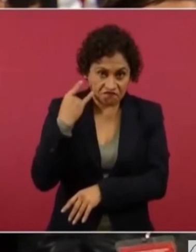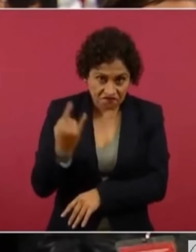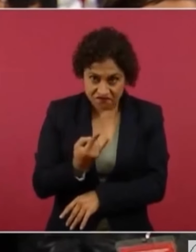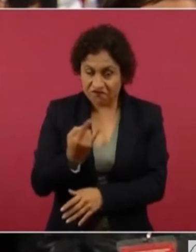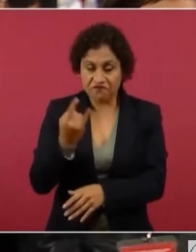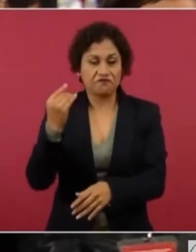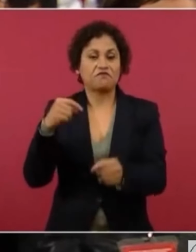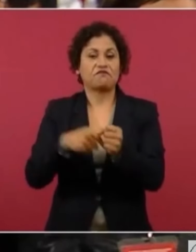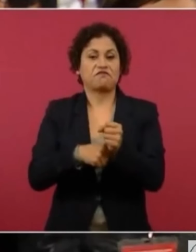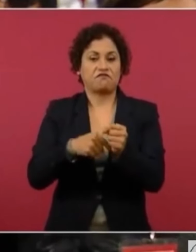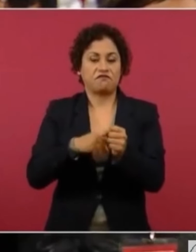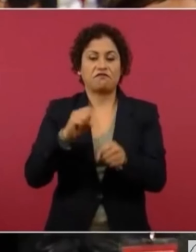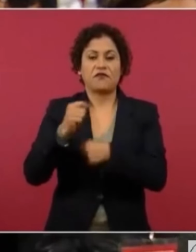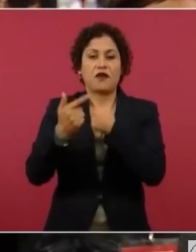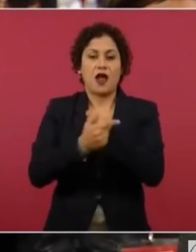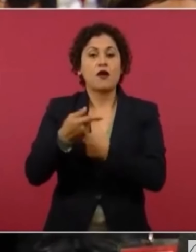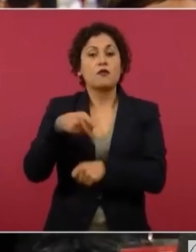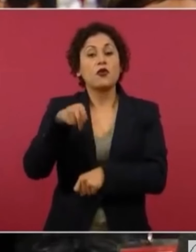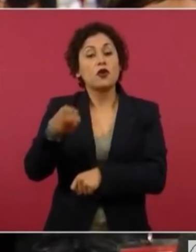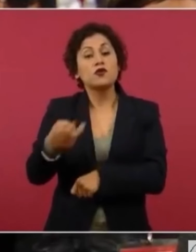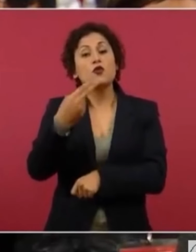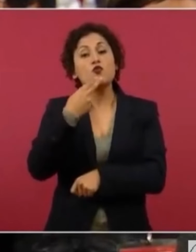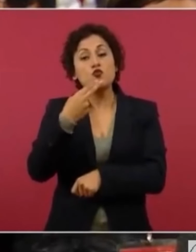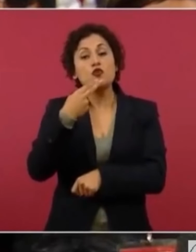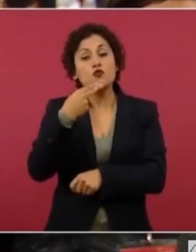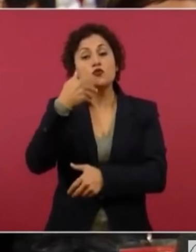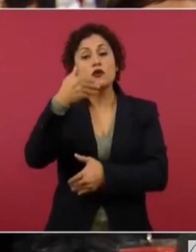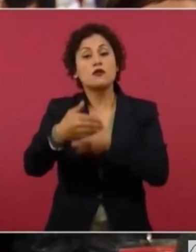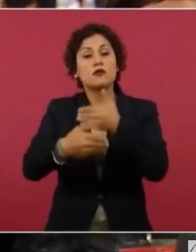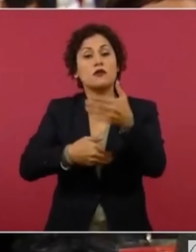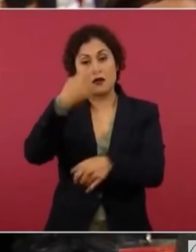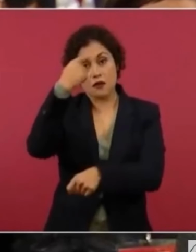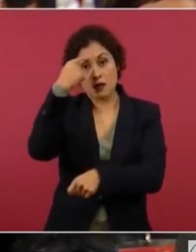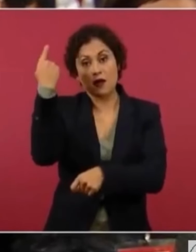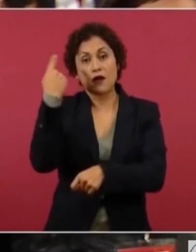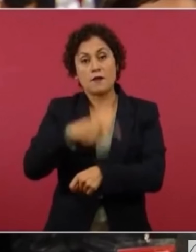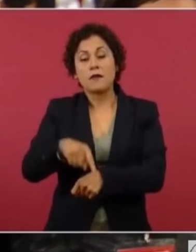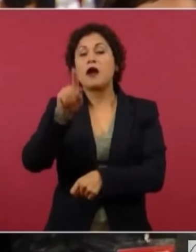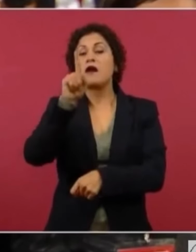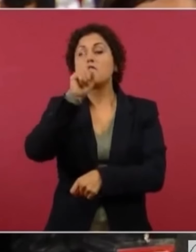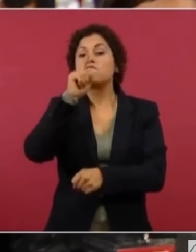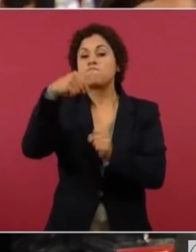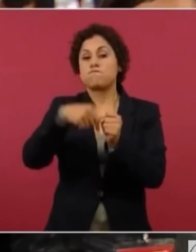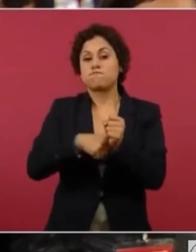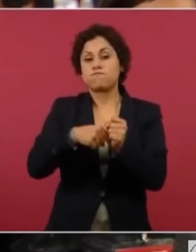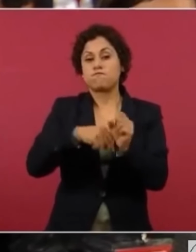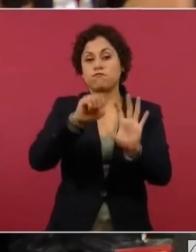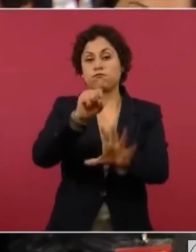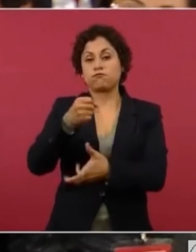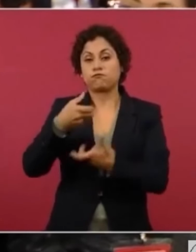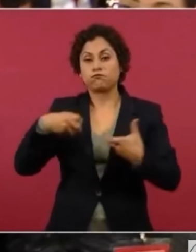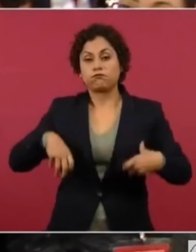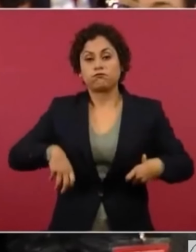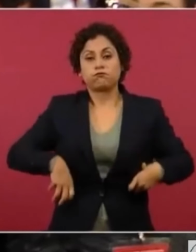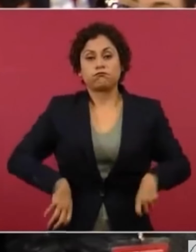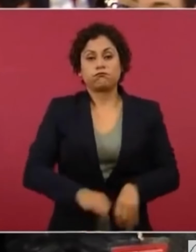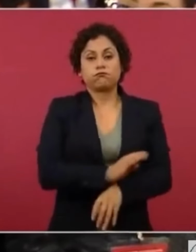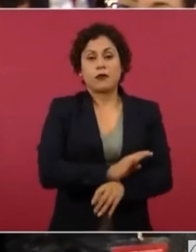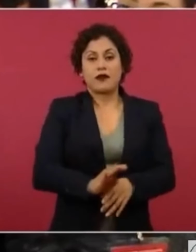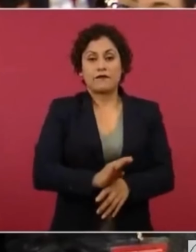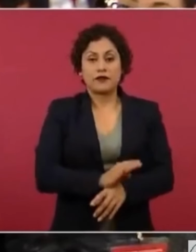vez más frecuentemente son utilizados para sacar beneficios por la puerta de atrás de las instituciones públicas, y en estos espacios se